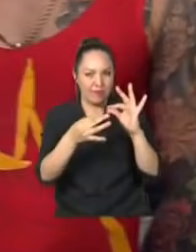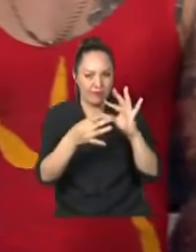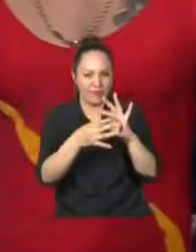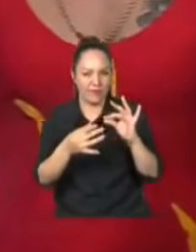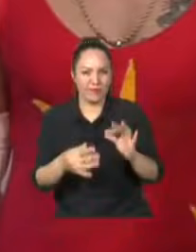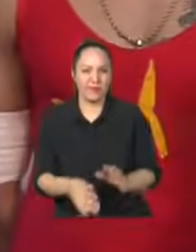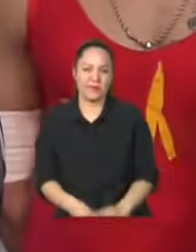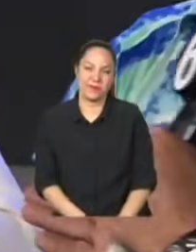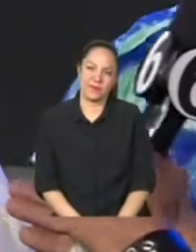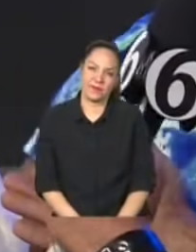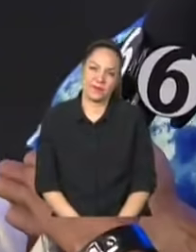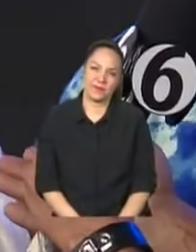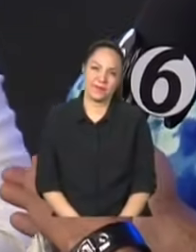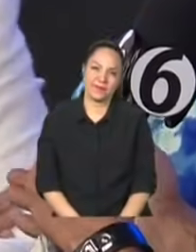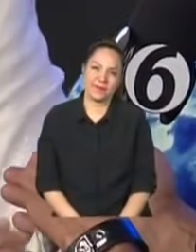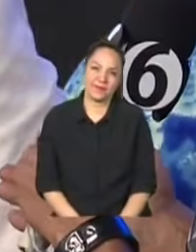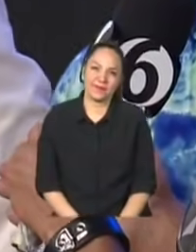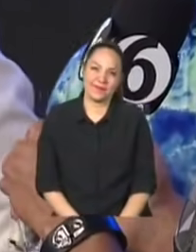favor. ¿Qué tiene?